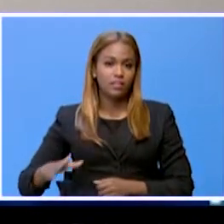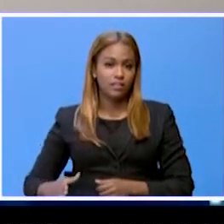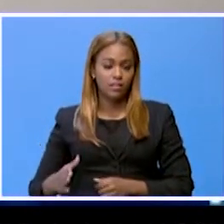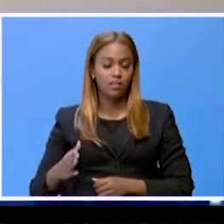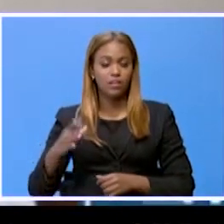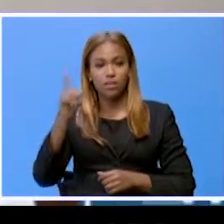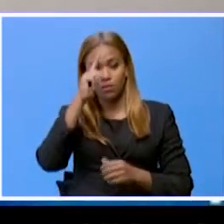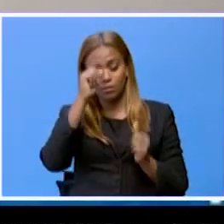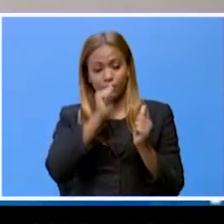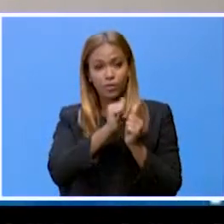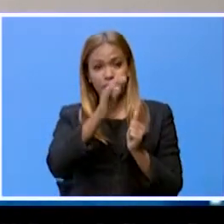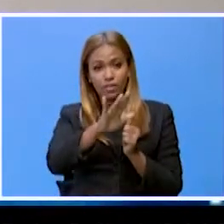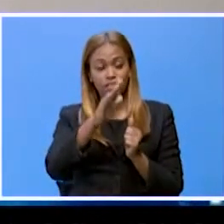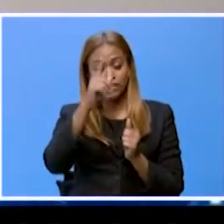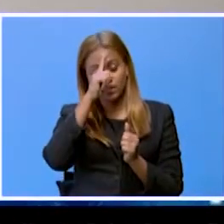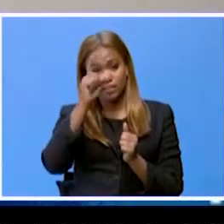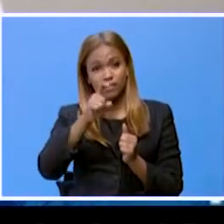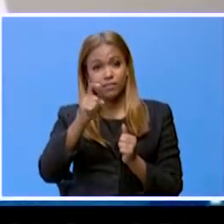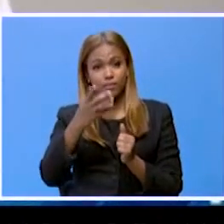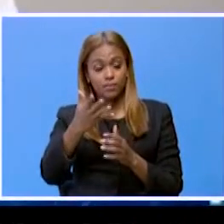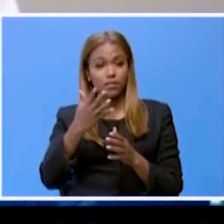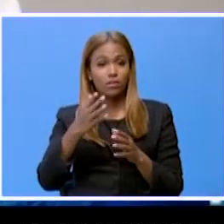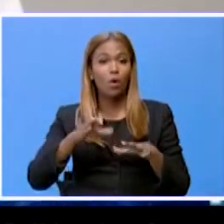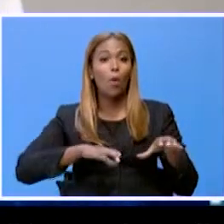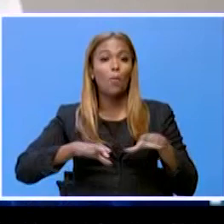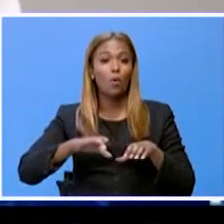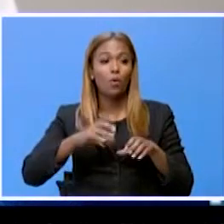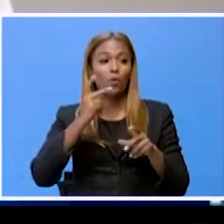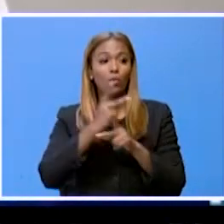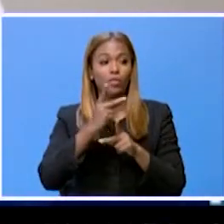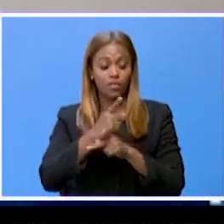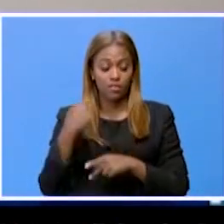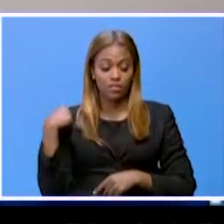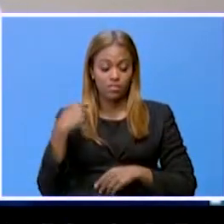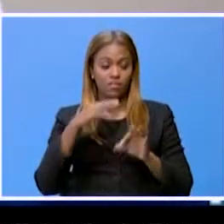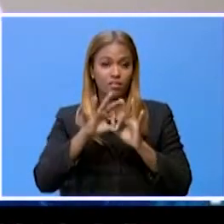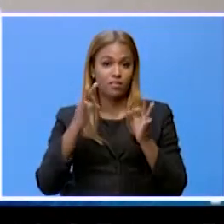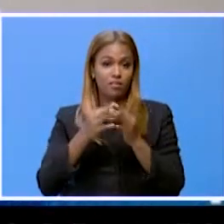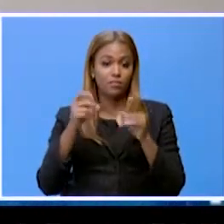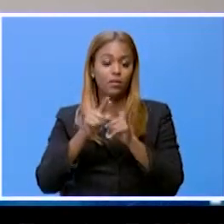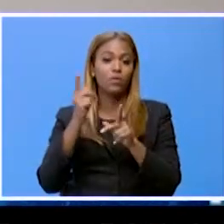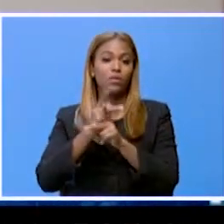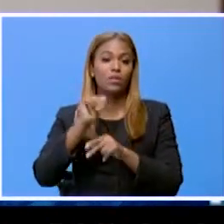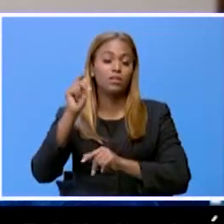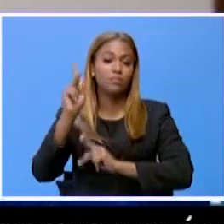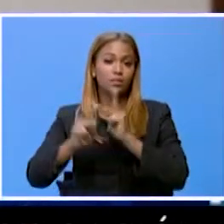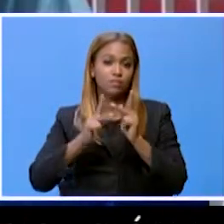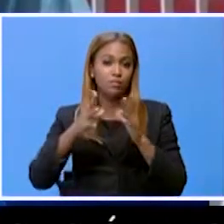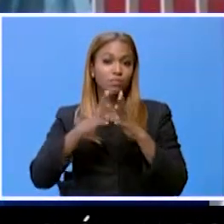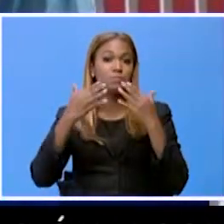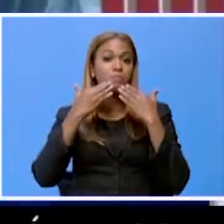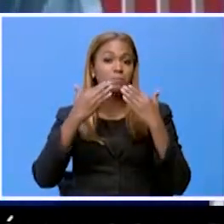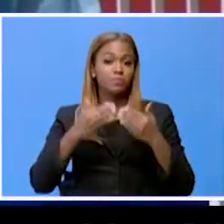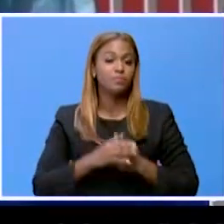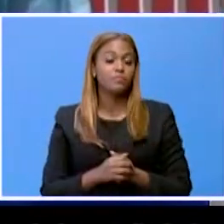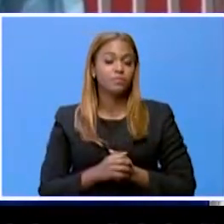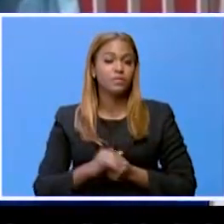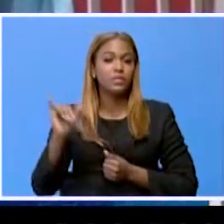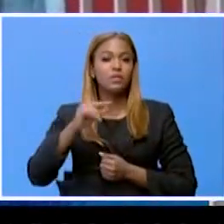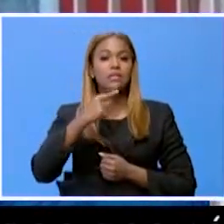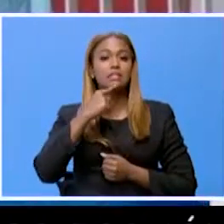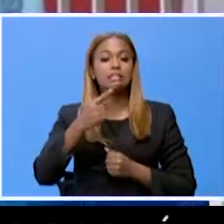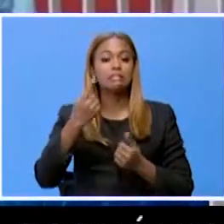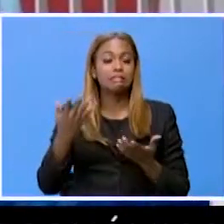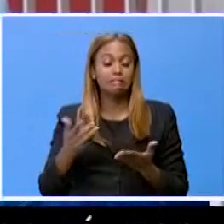debemos comportarnos. Cuidémonos, cuidemos nuestra familia y cuidemos a los demás. Muchas gracias. Manifestó que aunque en